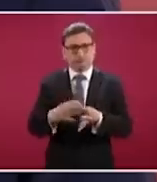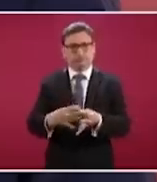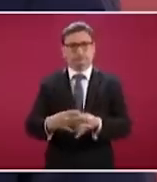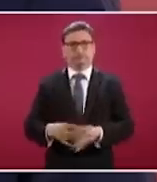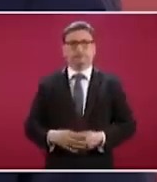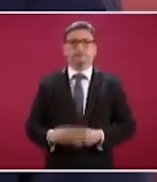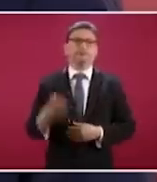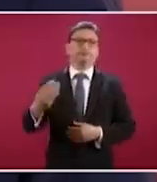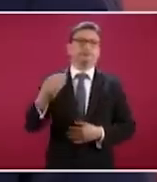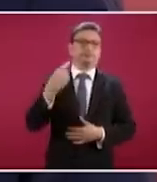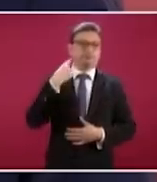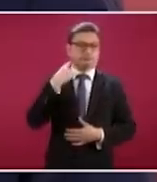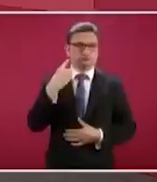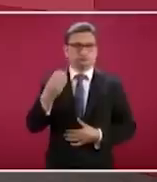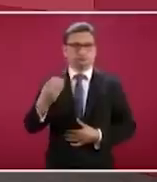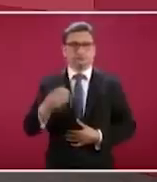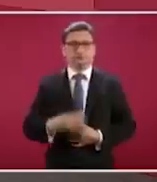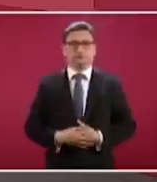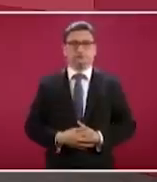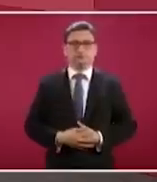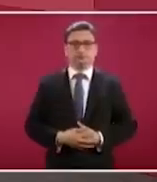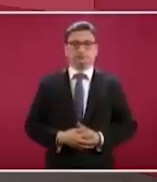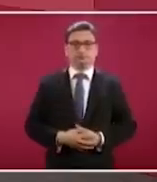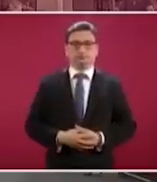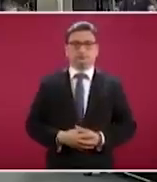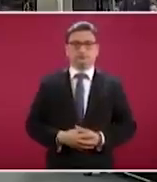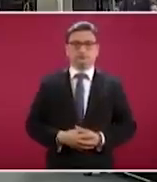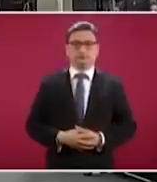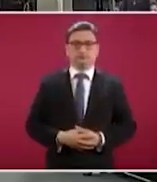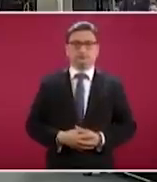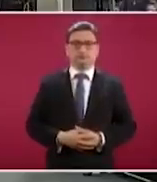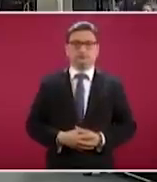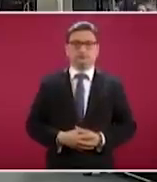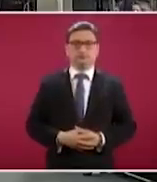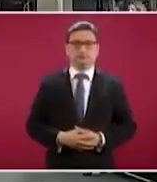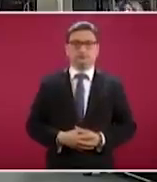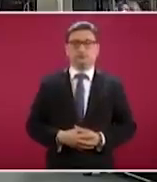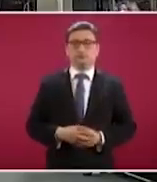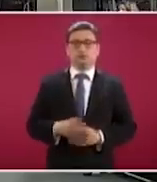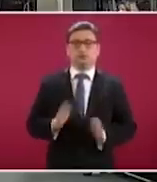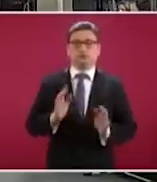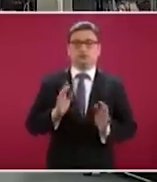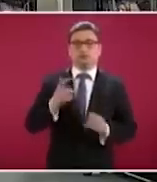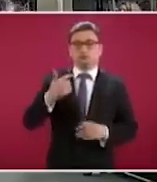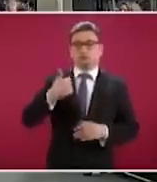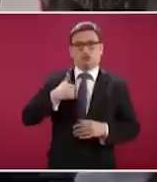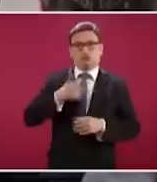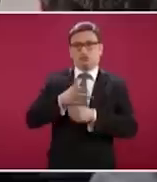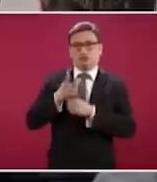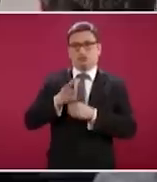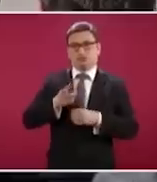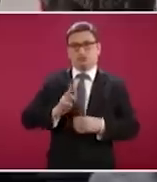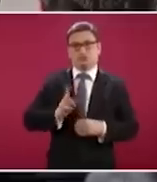ser públicas las grabaciones de las llamadas con el presidente Trump? Yo no las grabo.